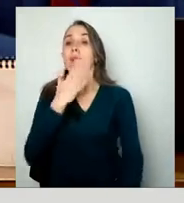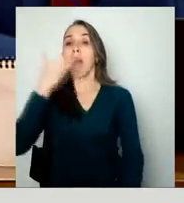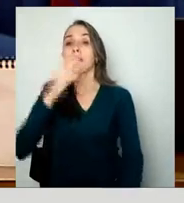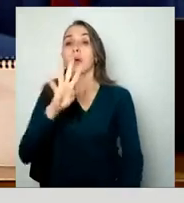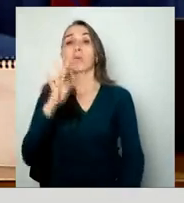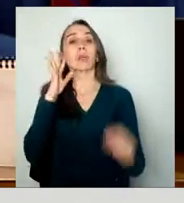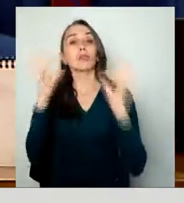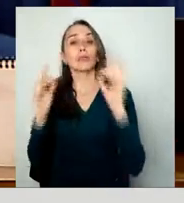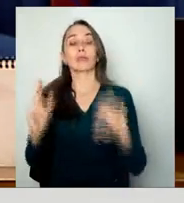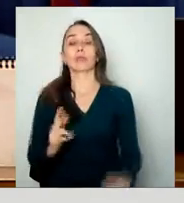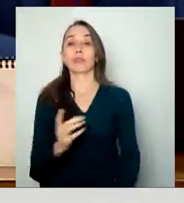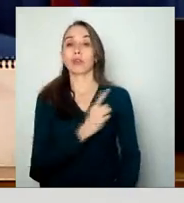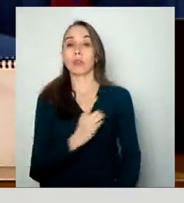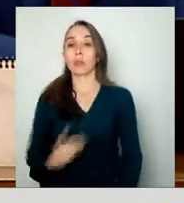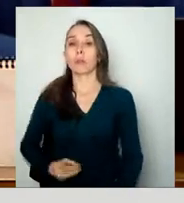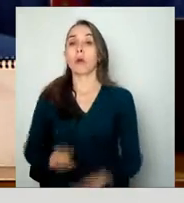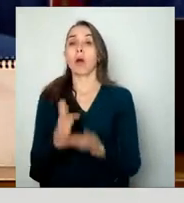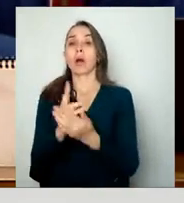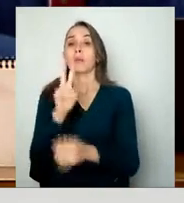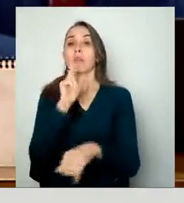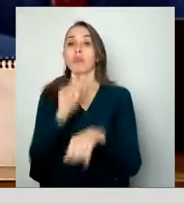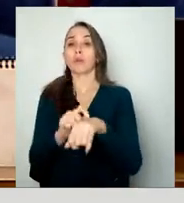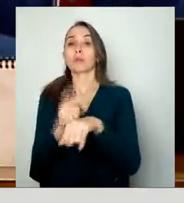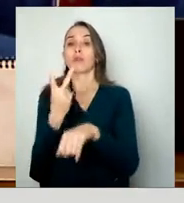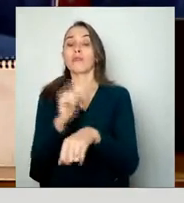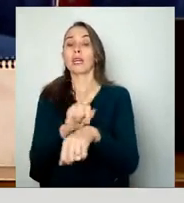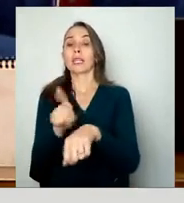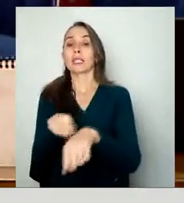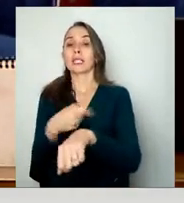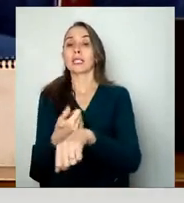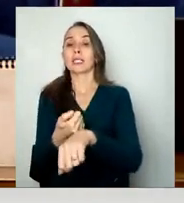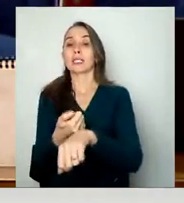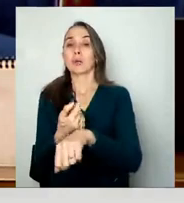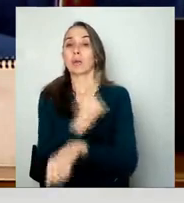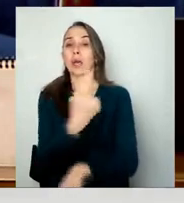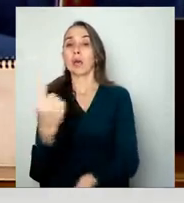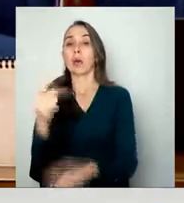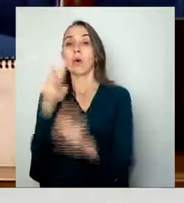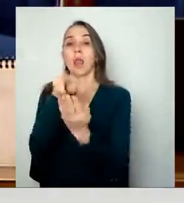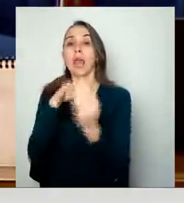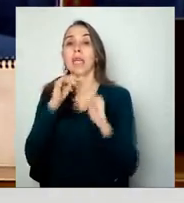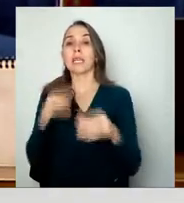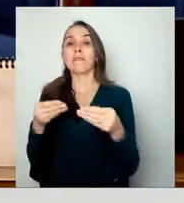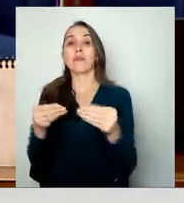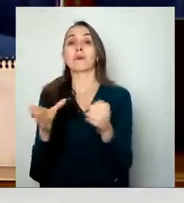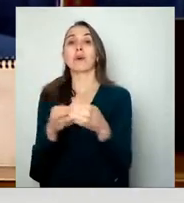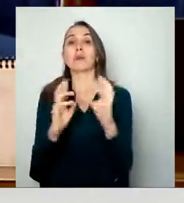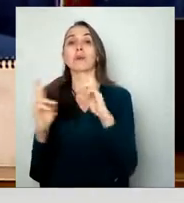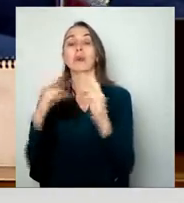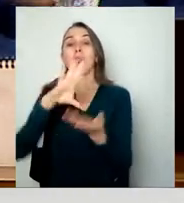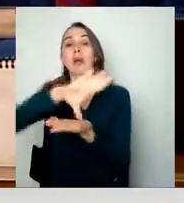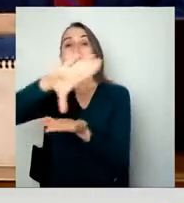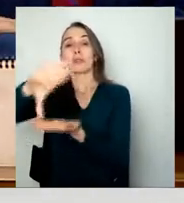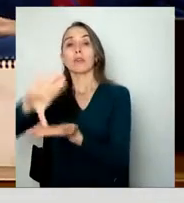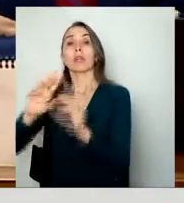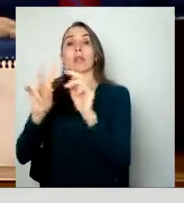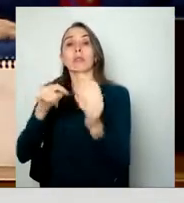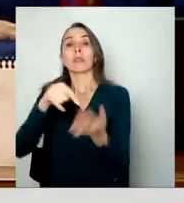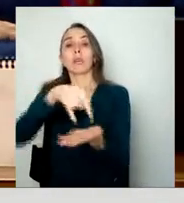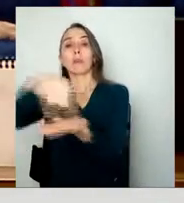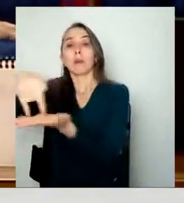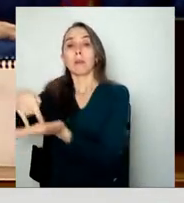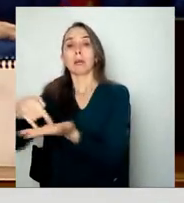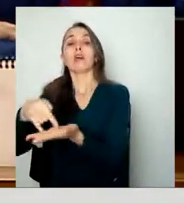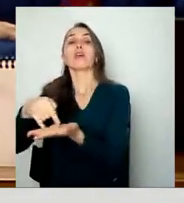señores diputados hasta por dos minutos 30 segundos cada uno rinde el informe de la comisión de relaciones exteriores asuntos interparlamentarios e integridad